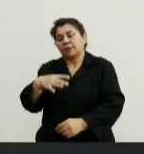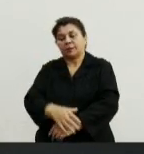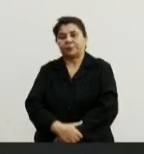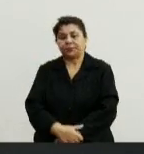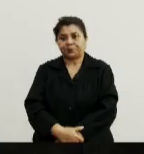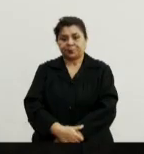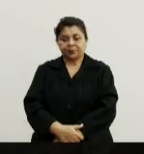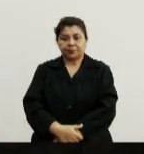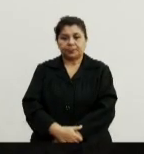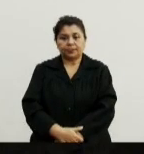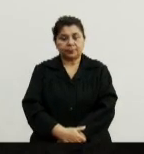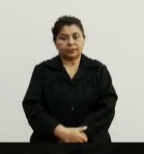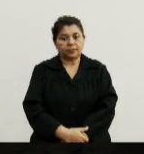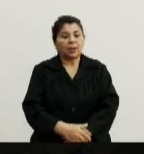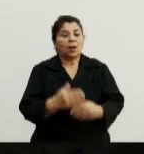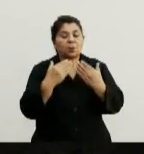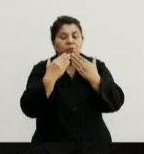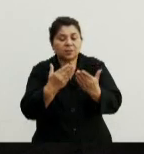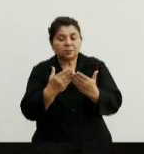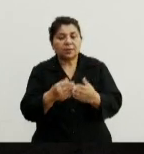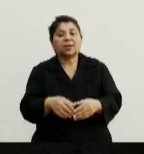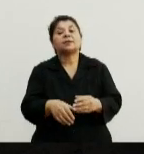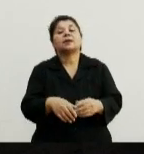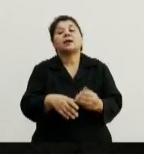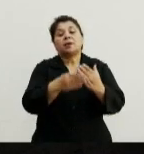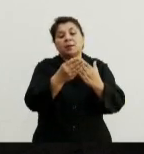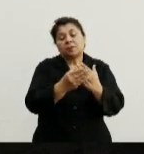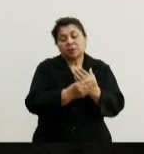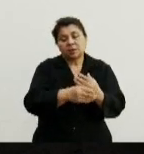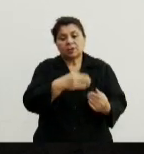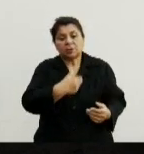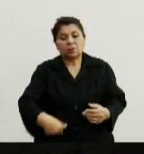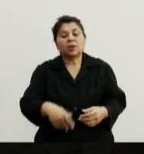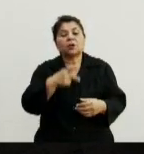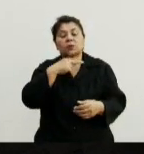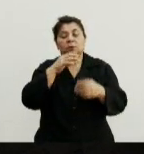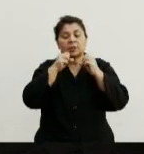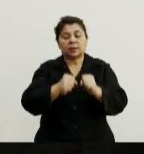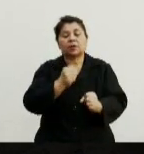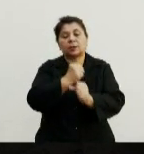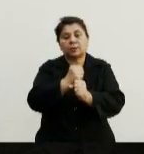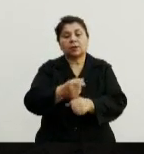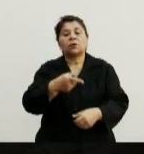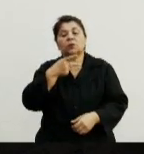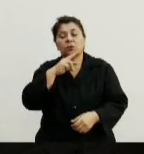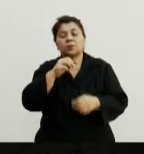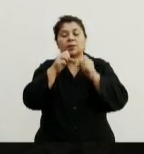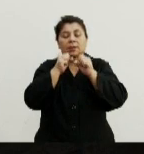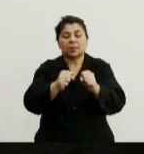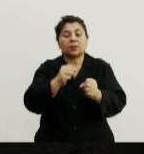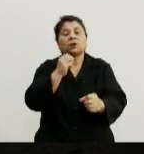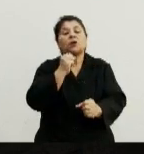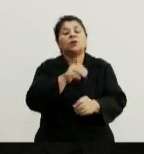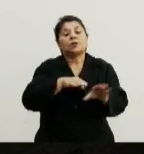tenemos tiempo de trabajar bueno muchísimas gracias ministro de gobierno fabelo wones al subsecretario de trabajo jorge uribe y al subsecretario de tránsito y transporte